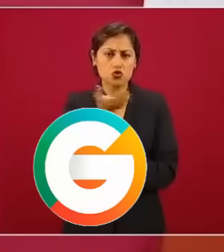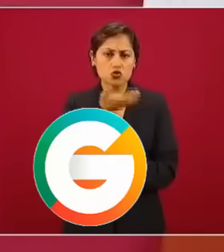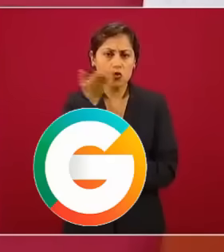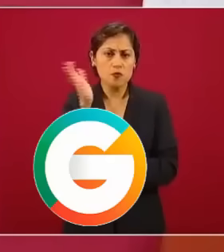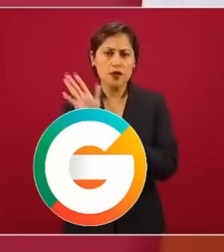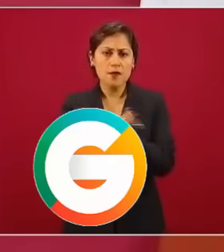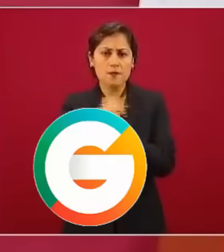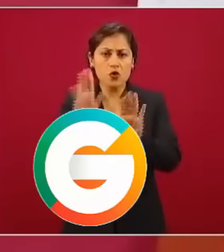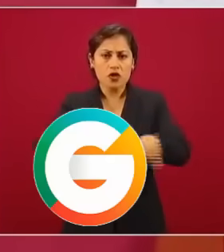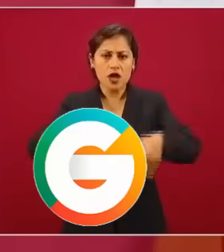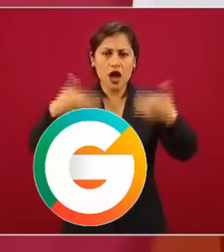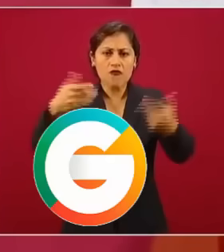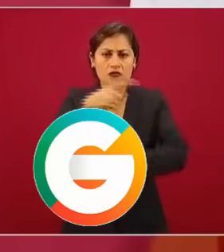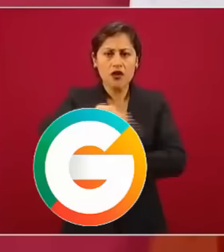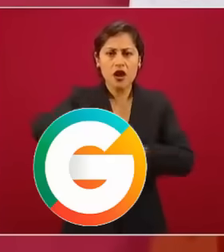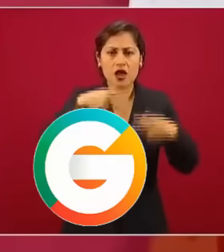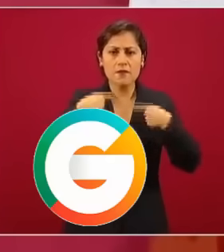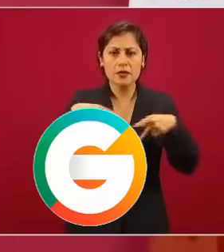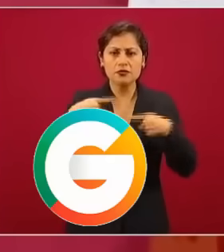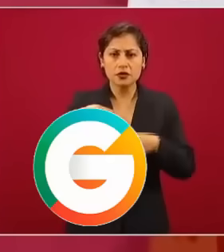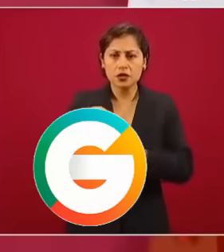gente no sabía.